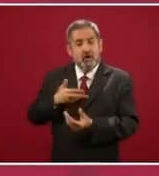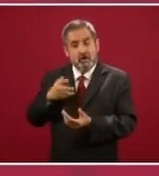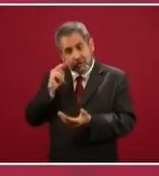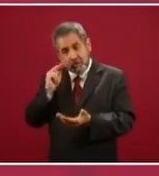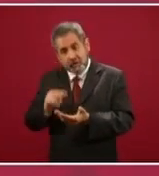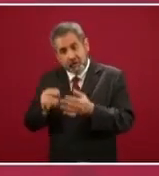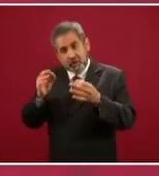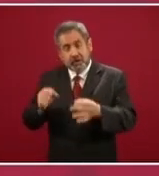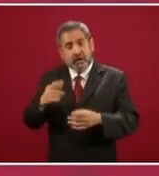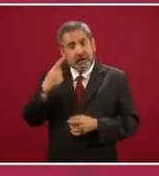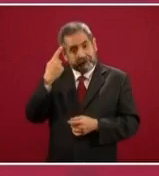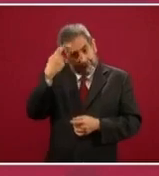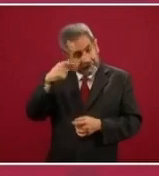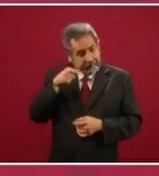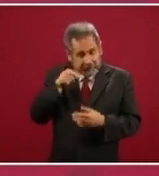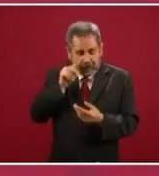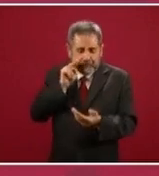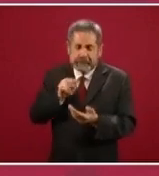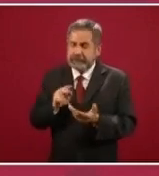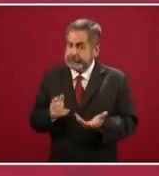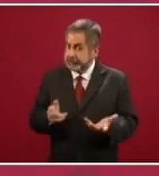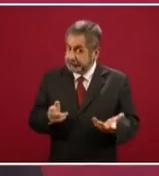el documento. Bueno,